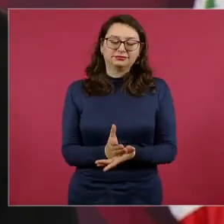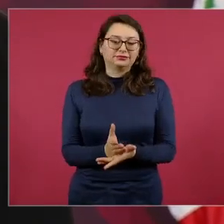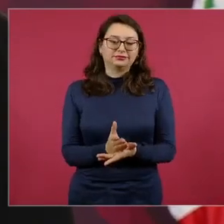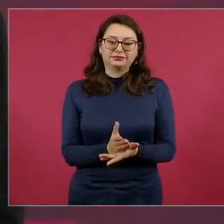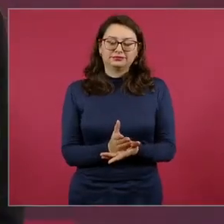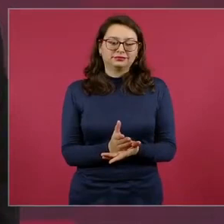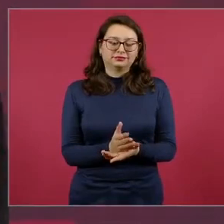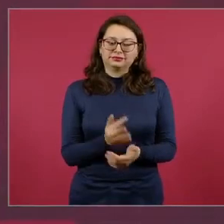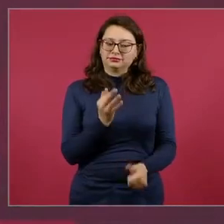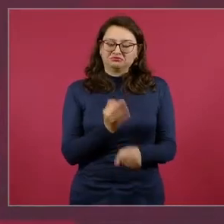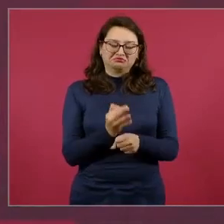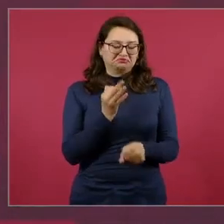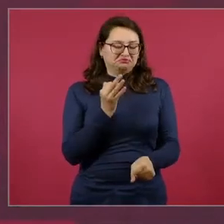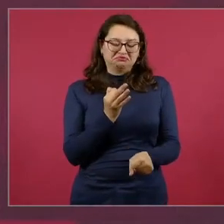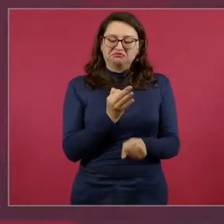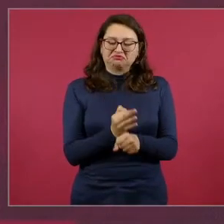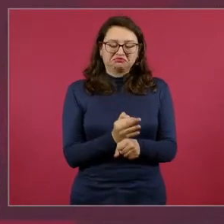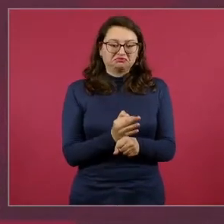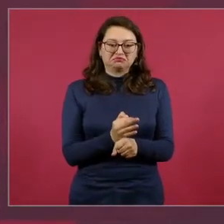ya es tiempo